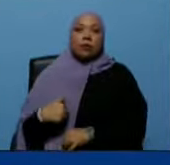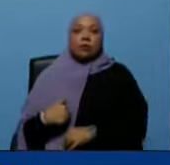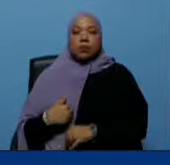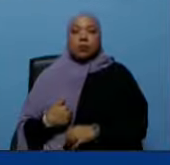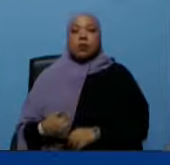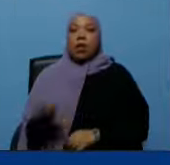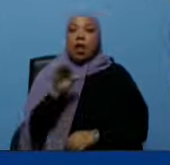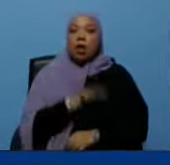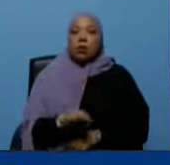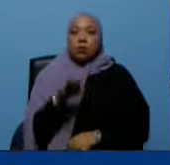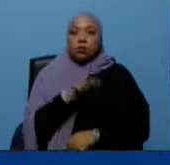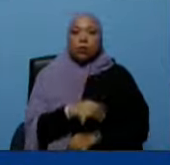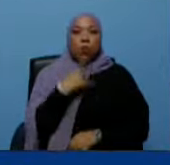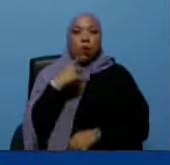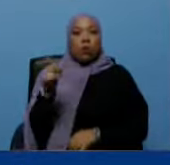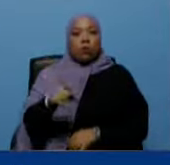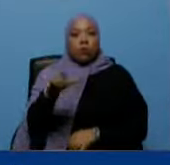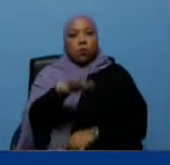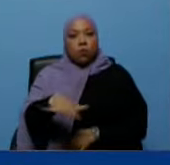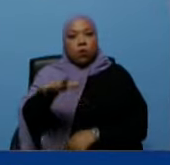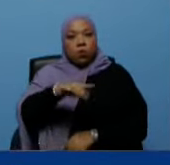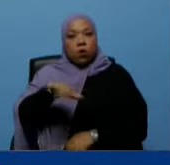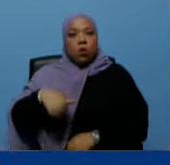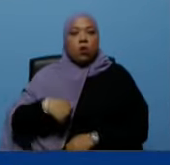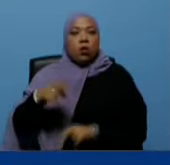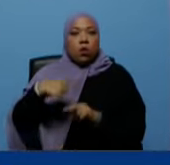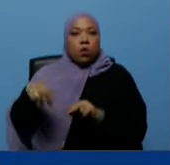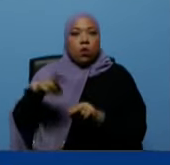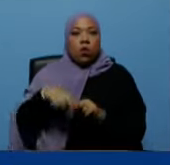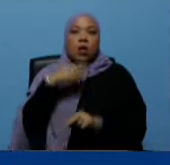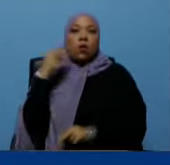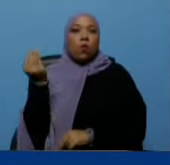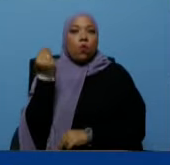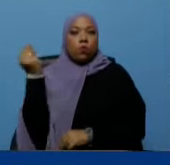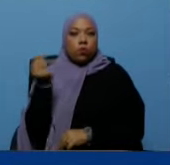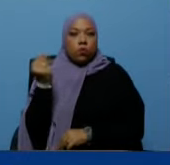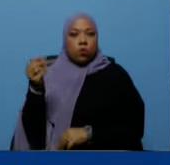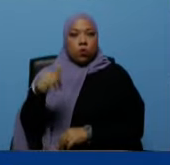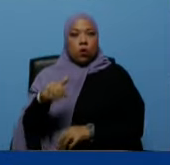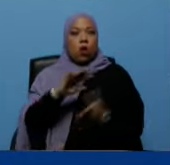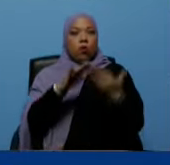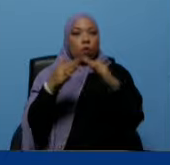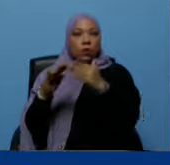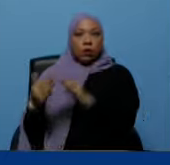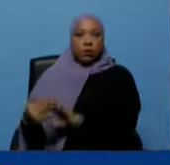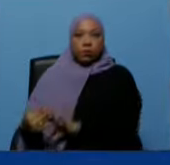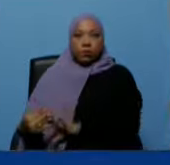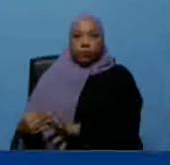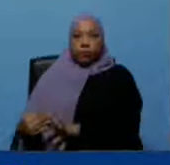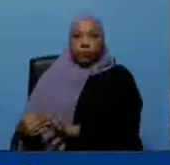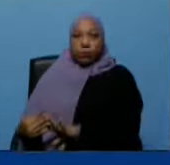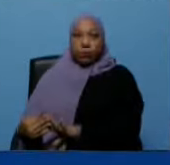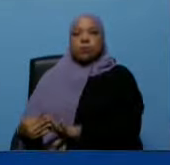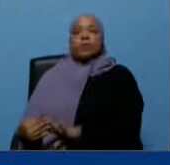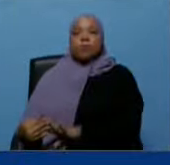atención social. De verdad que lo necesitamos para nuestros niños, niñas de aquí de nuestra comunidad. Y